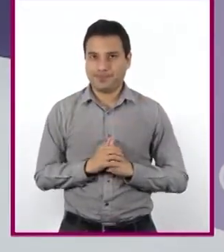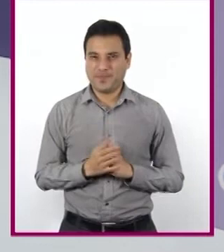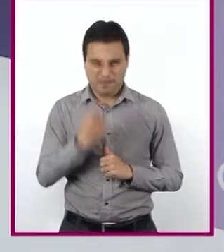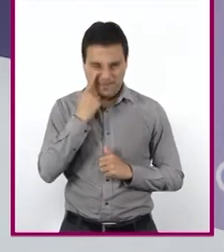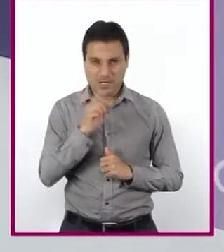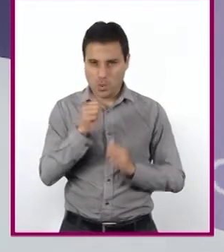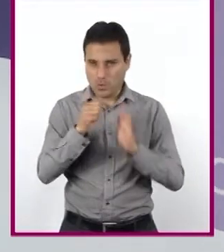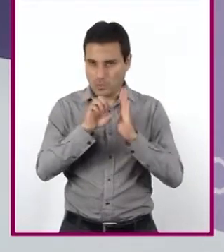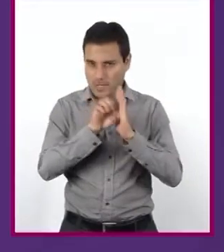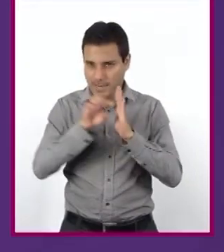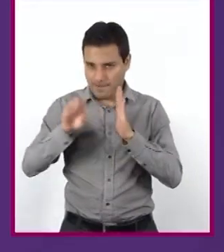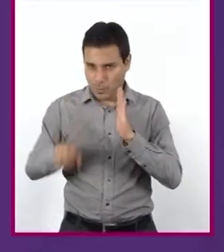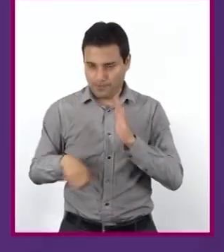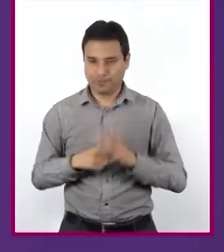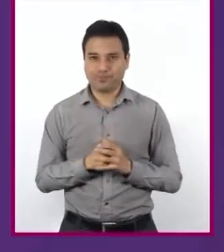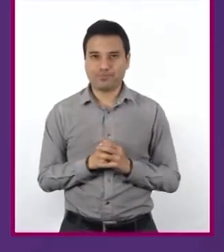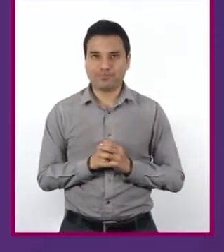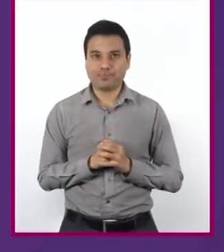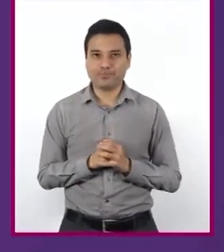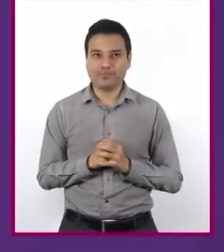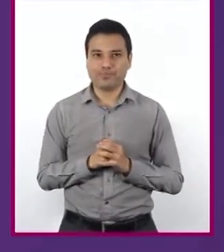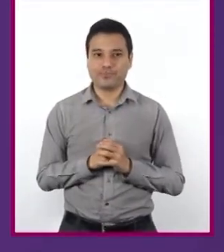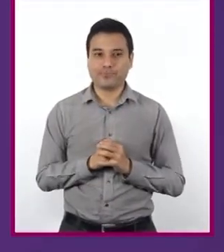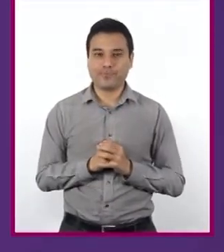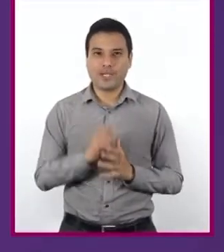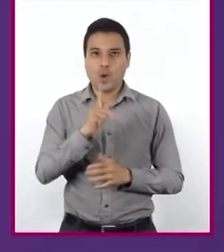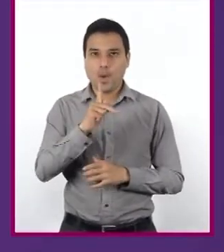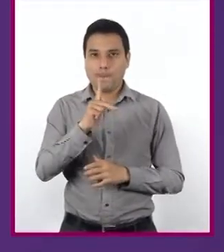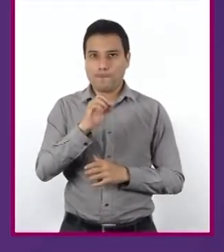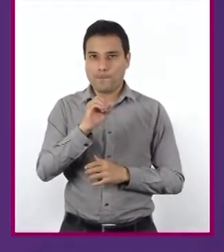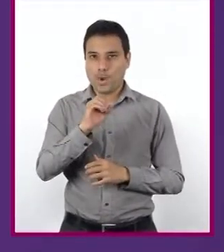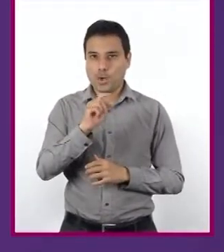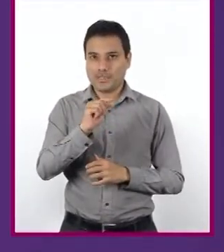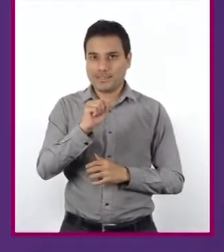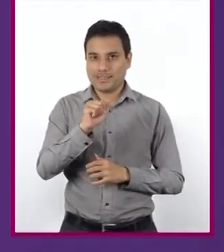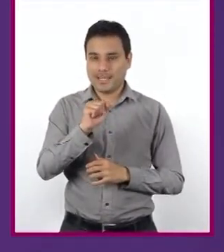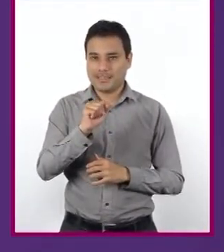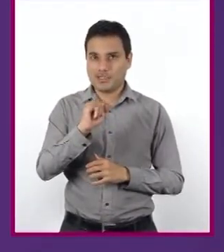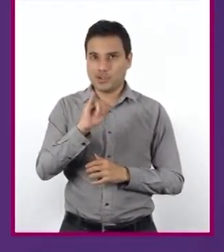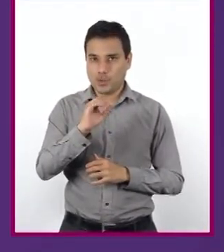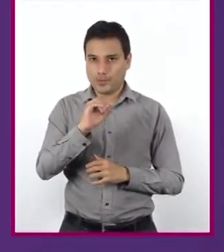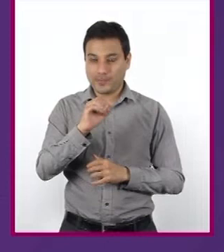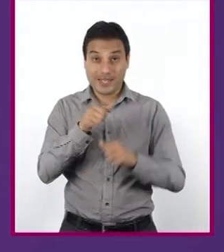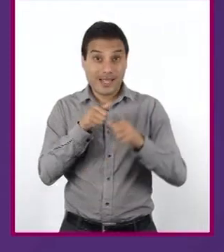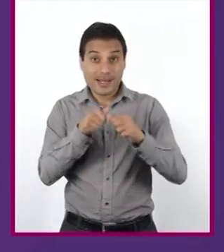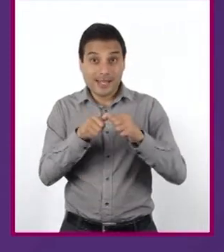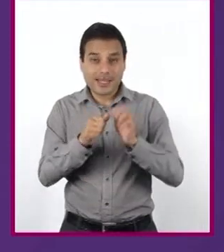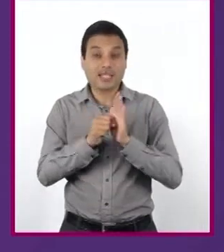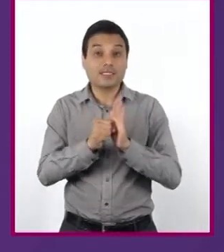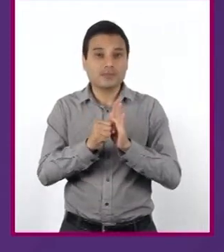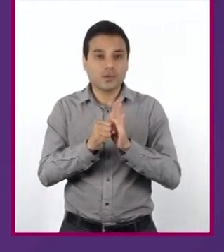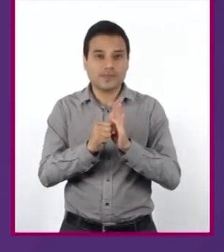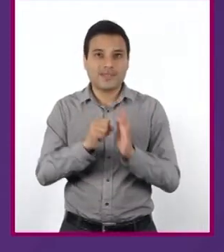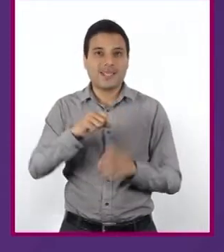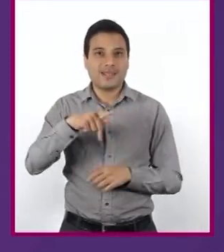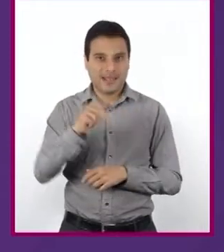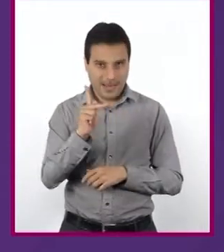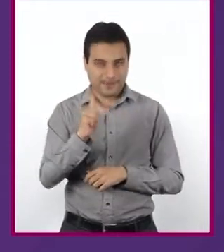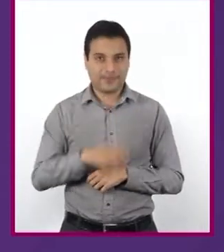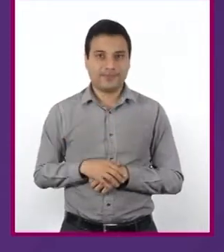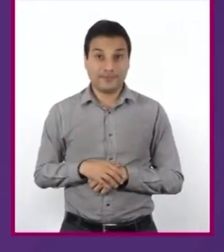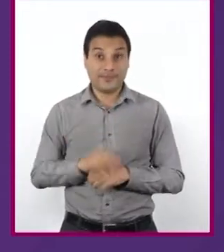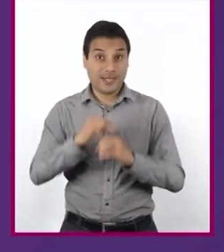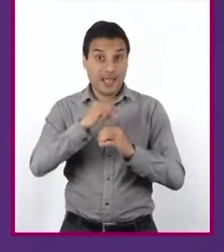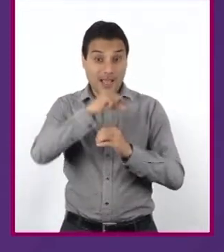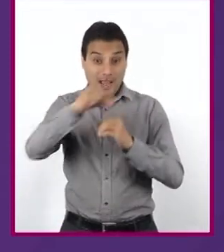Hagamos otro ejemplo. Tenemos al potasio. Su símbolo es K. Sus átomos